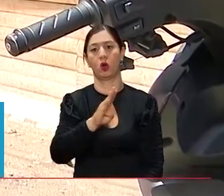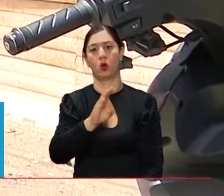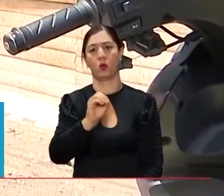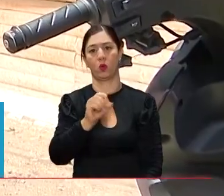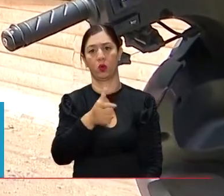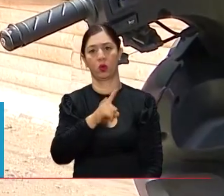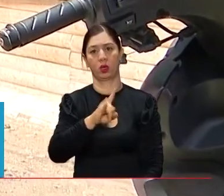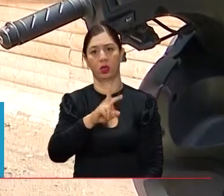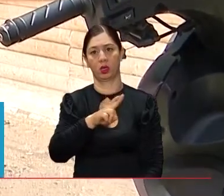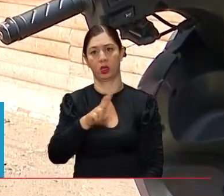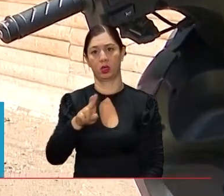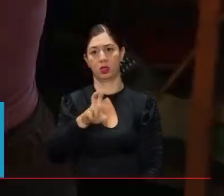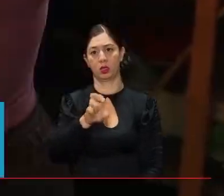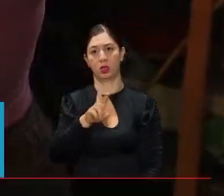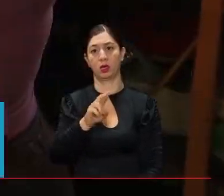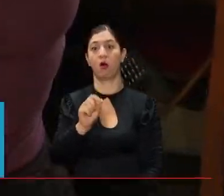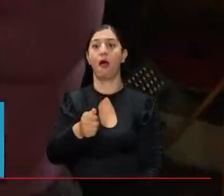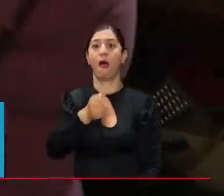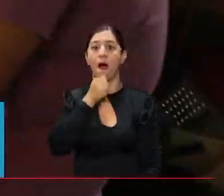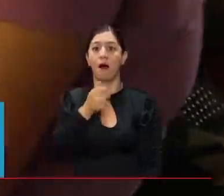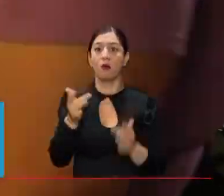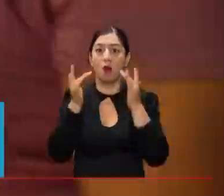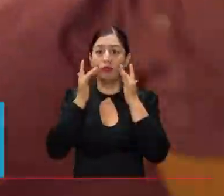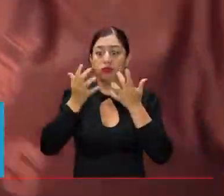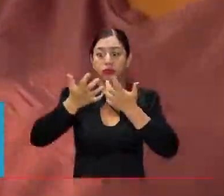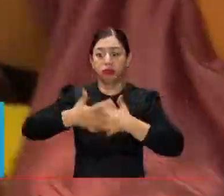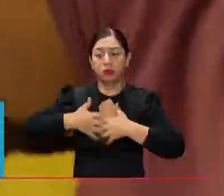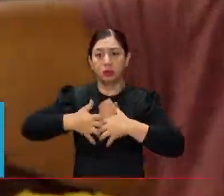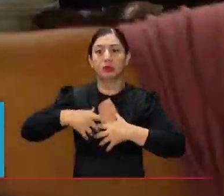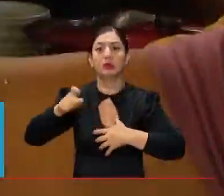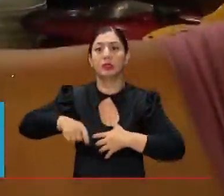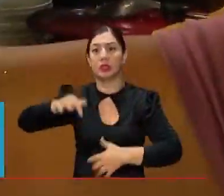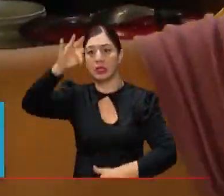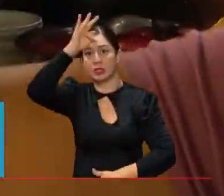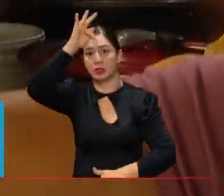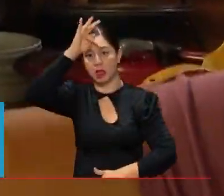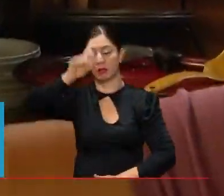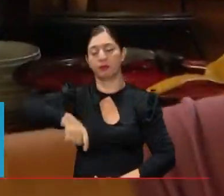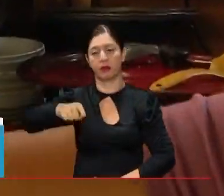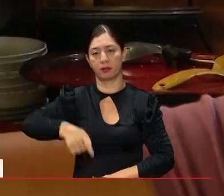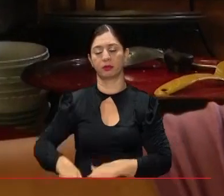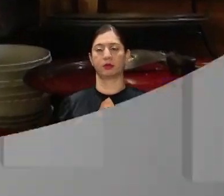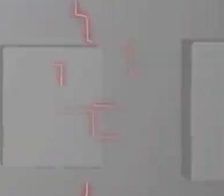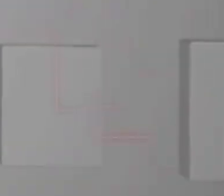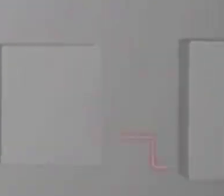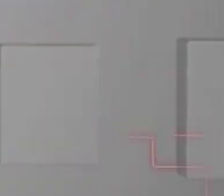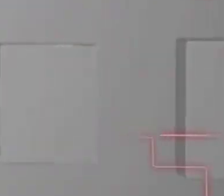Otras peticiones como el agua potable y un puesto de salud siguen en la lista de espera.